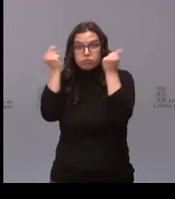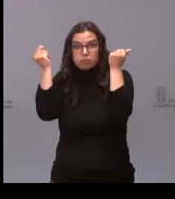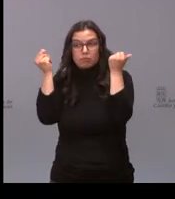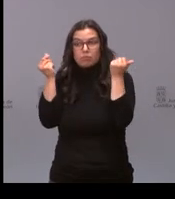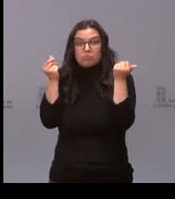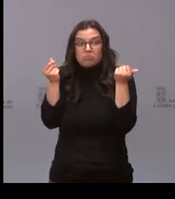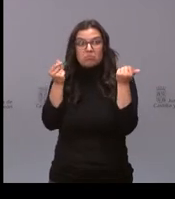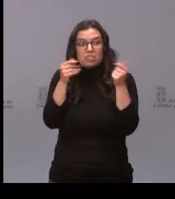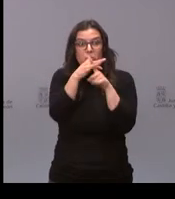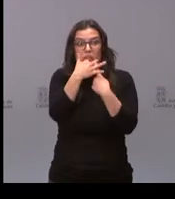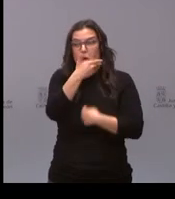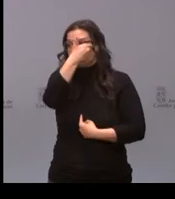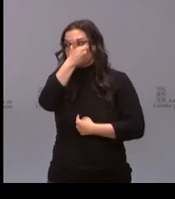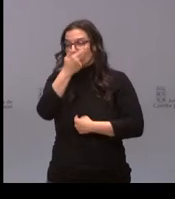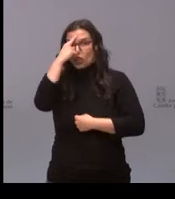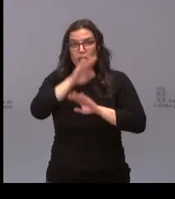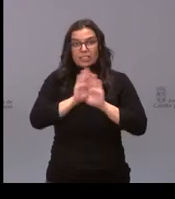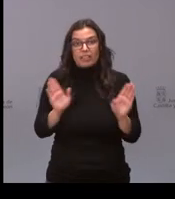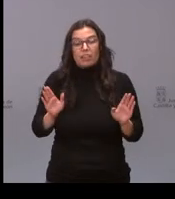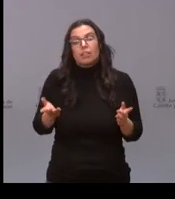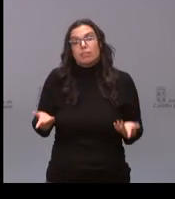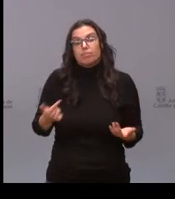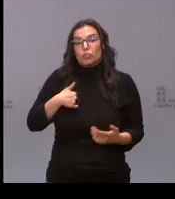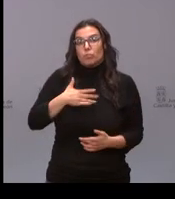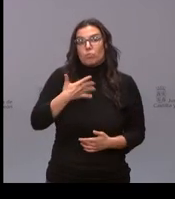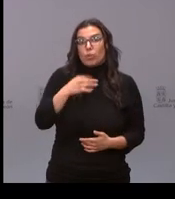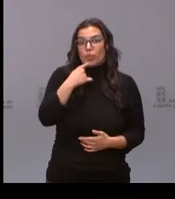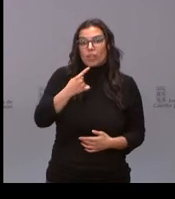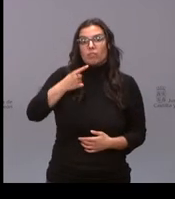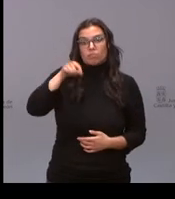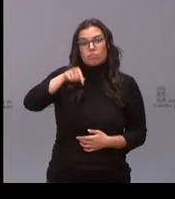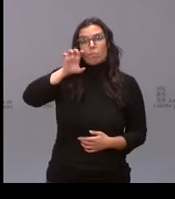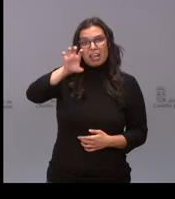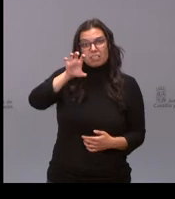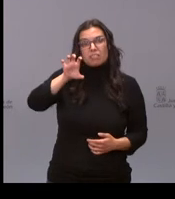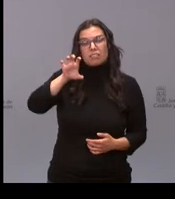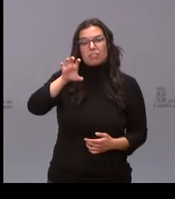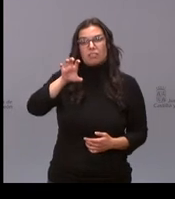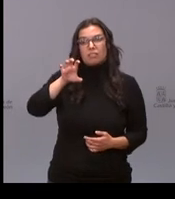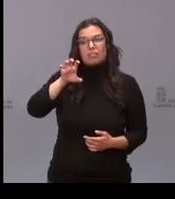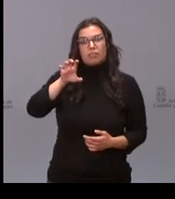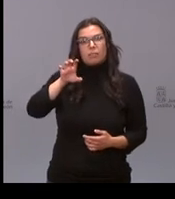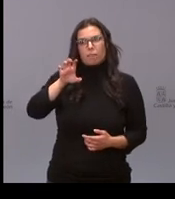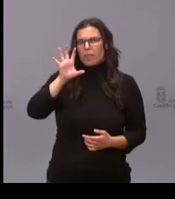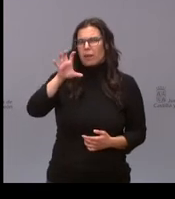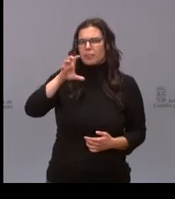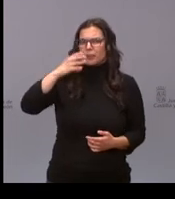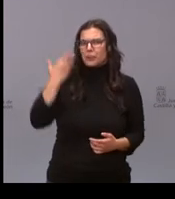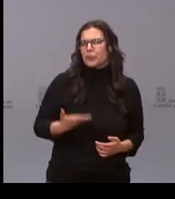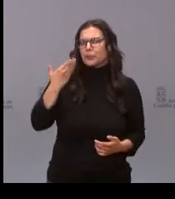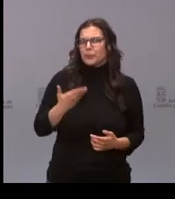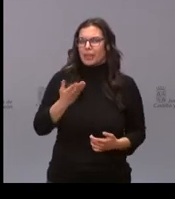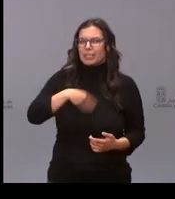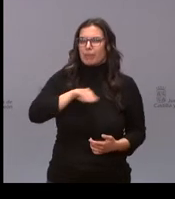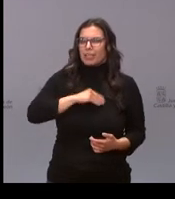esta situación, sí que puedo decir que este país es una gran nación, España es una